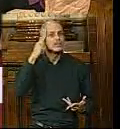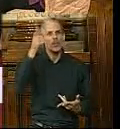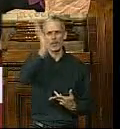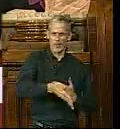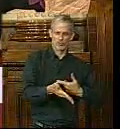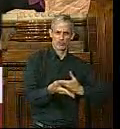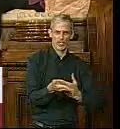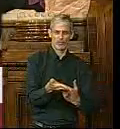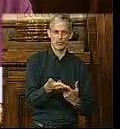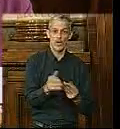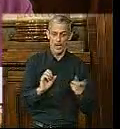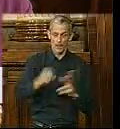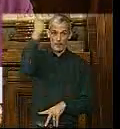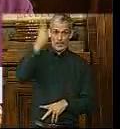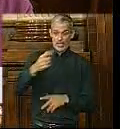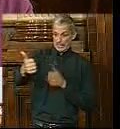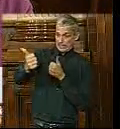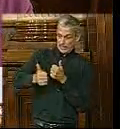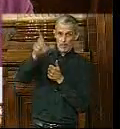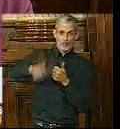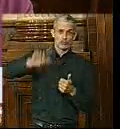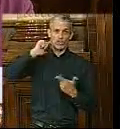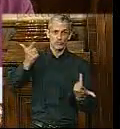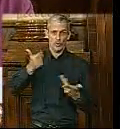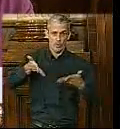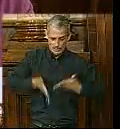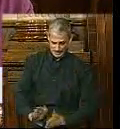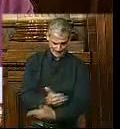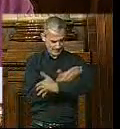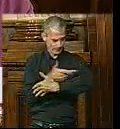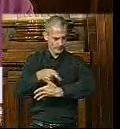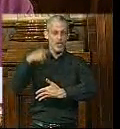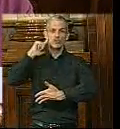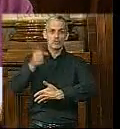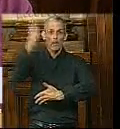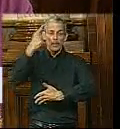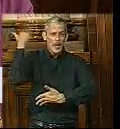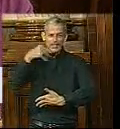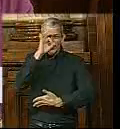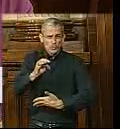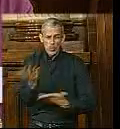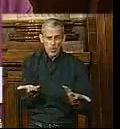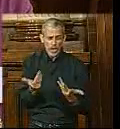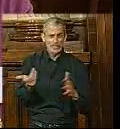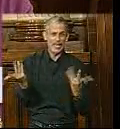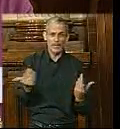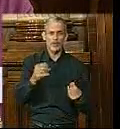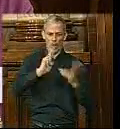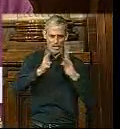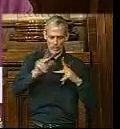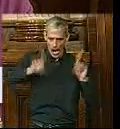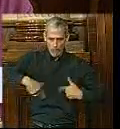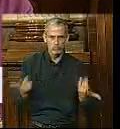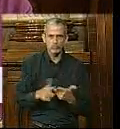99,99%, es la primera vez que se encuentran con una persona sorda cuando nace su hijo. O sea, que no tienen ninguna experiencia ni con la lengua de señas, ni